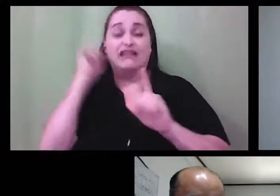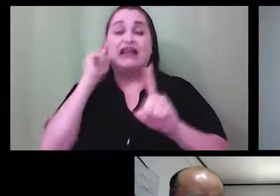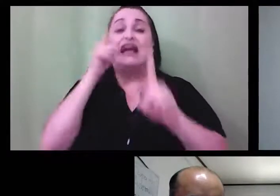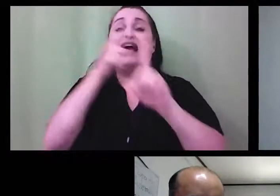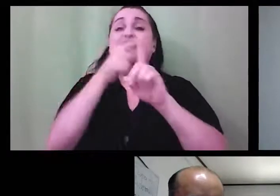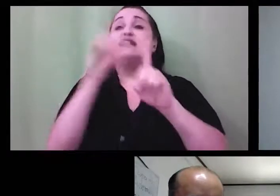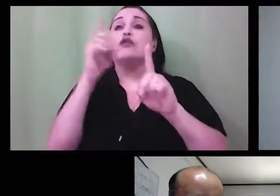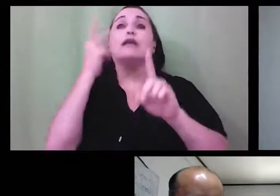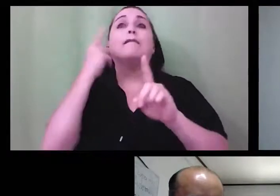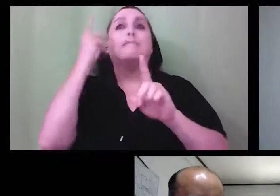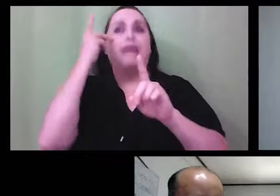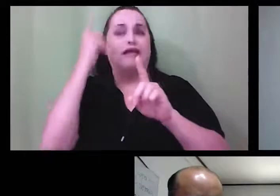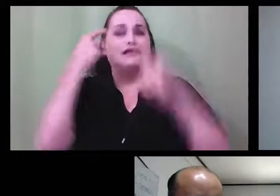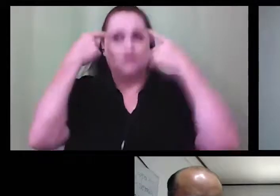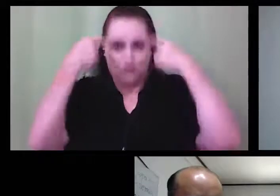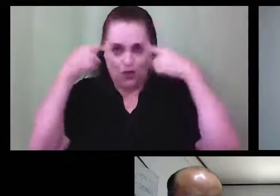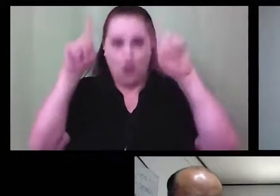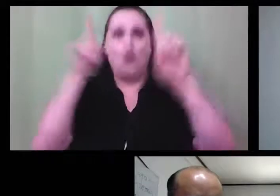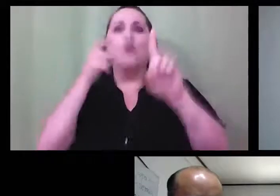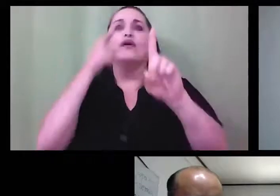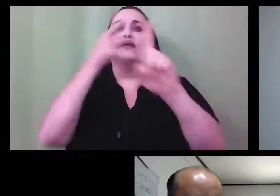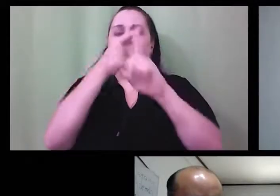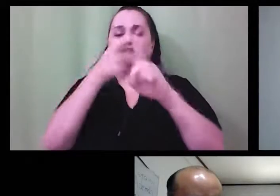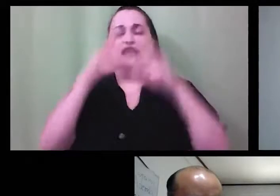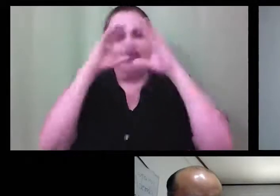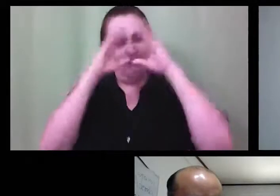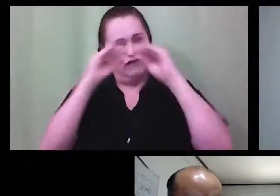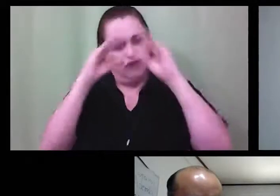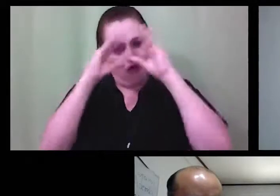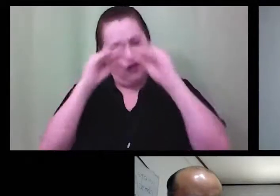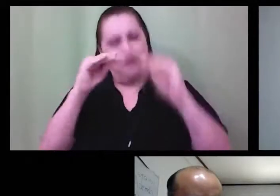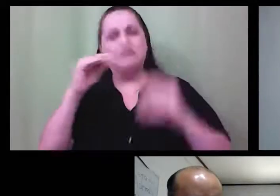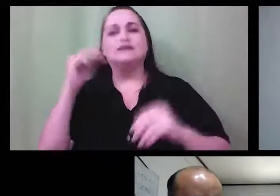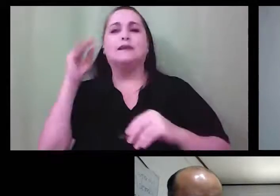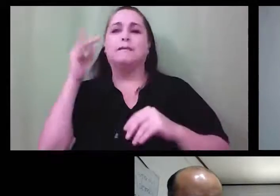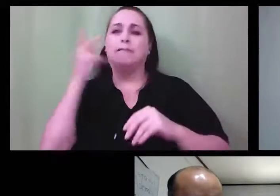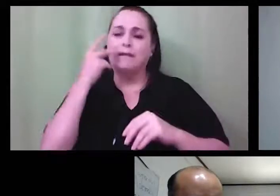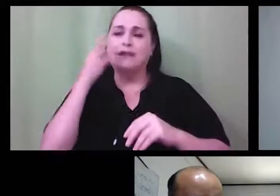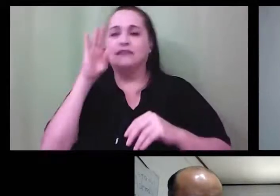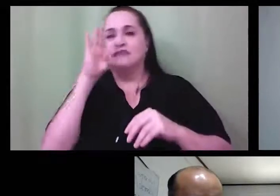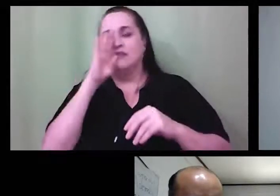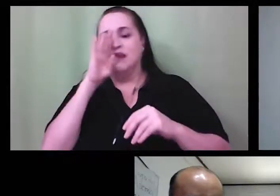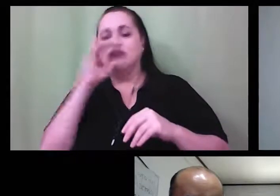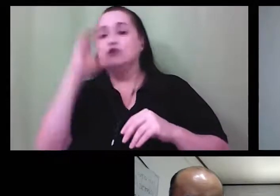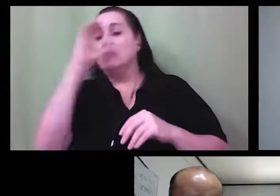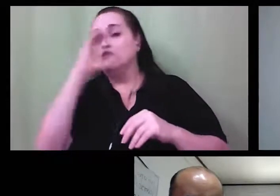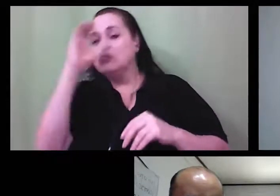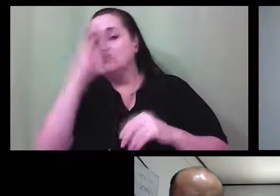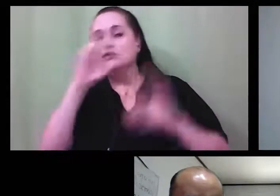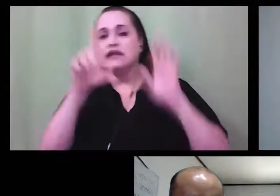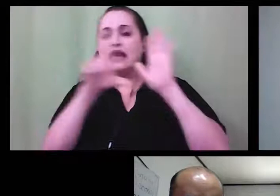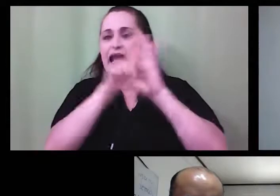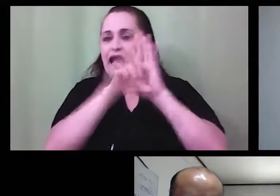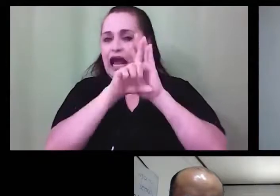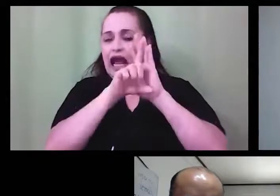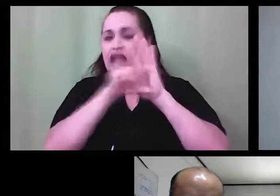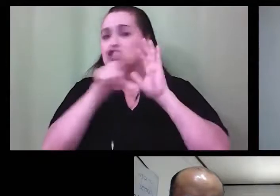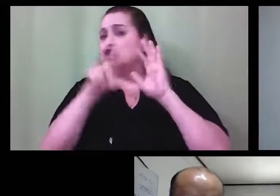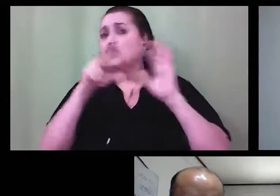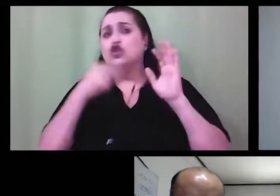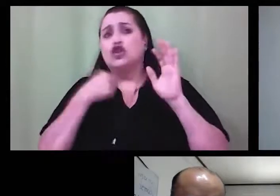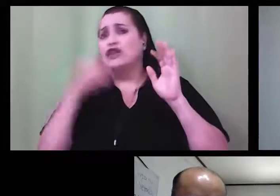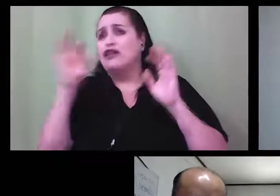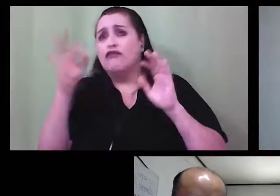estos padres van a llegar. Infórmense en papás y mamás, busquen leyes. Si no tienen los